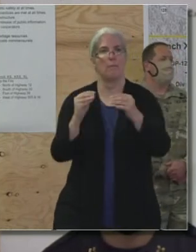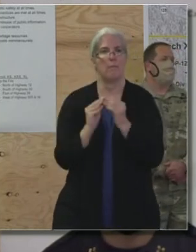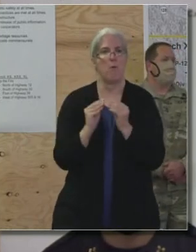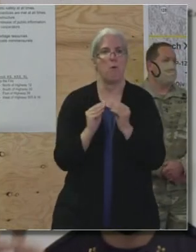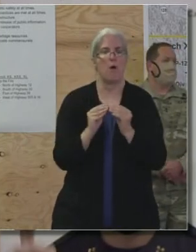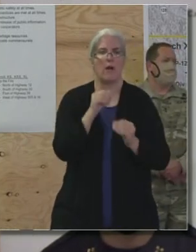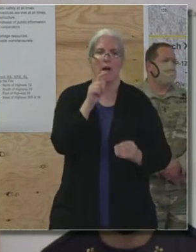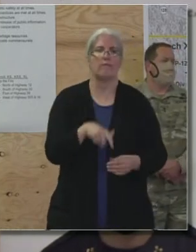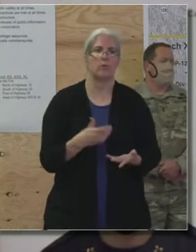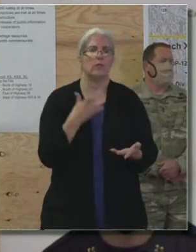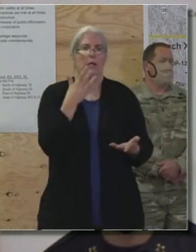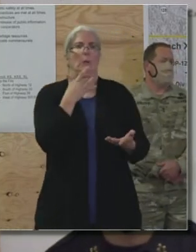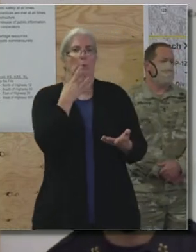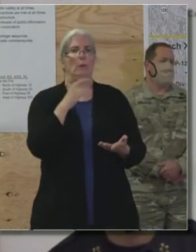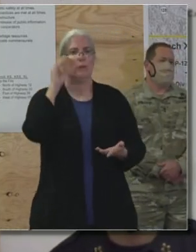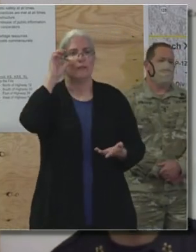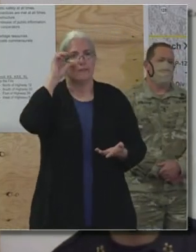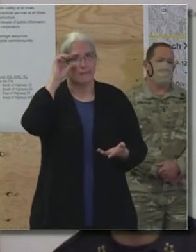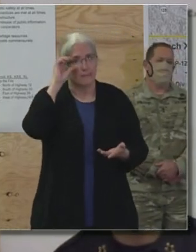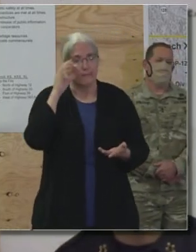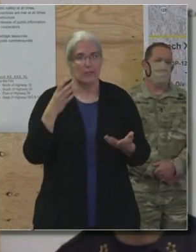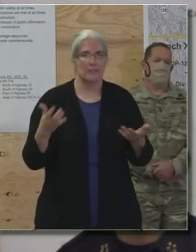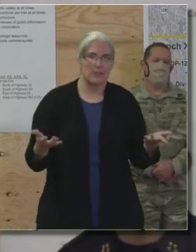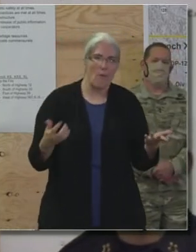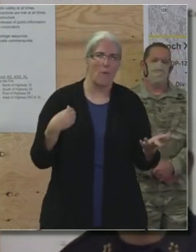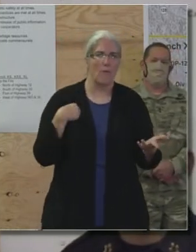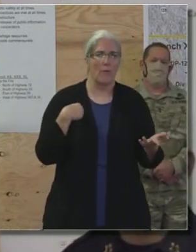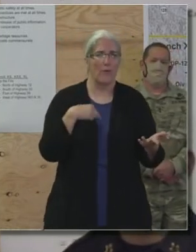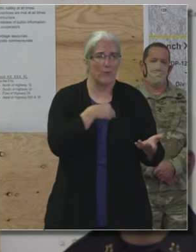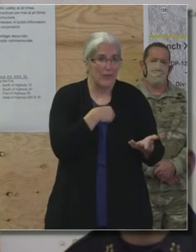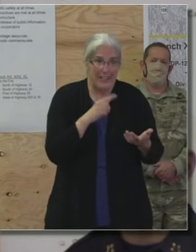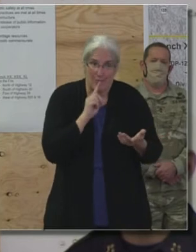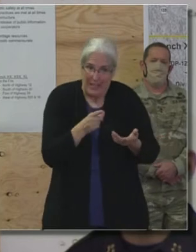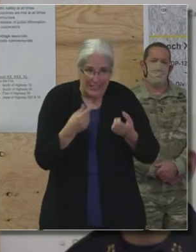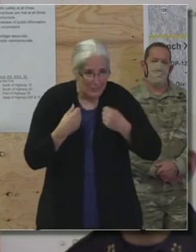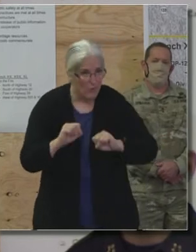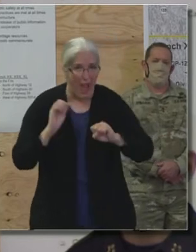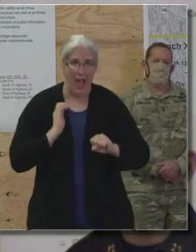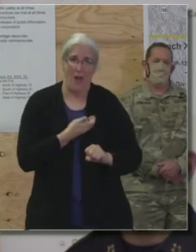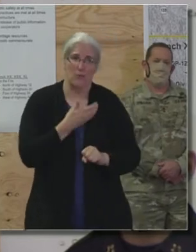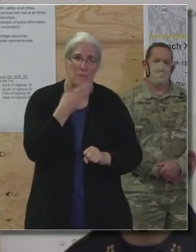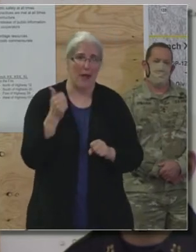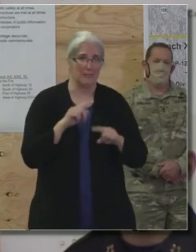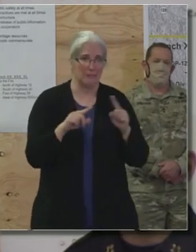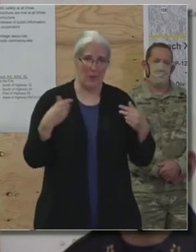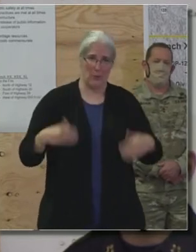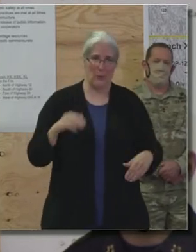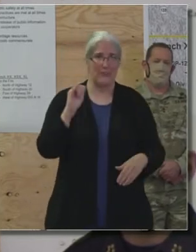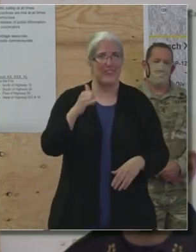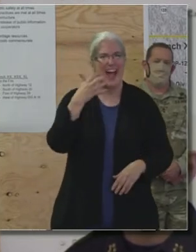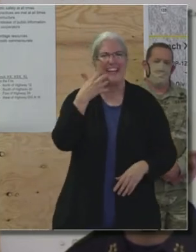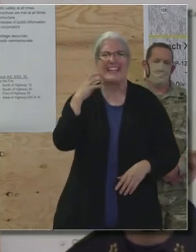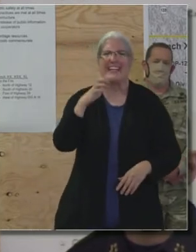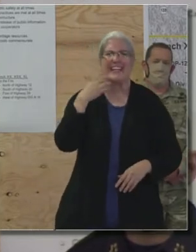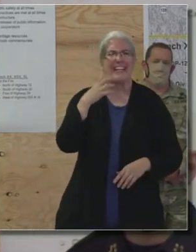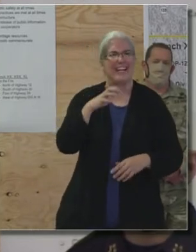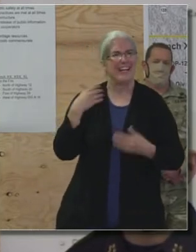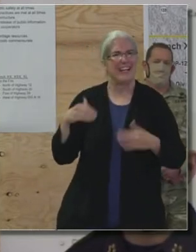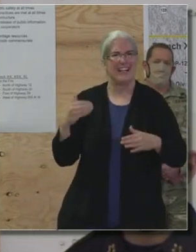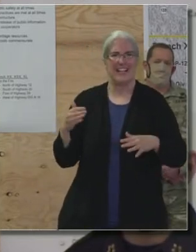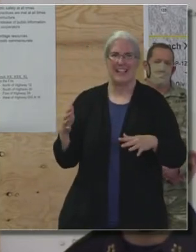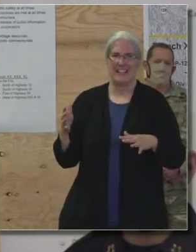evitar apagones y muchos apagones en el estado así que sólo puedo decir que ese domo de calor que impactó todo el oeste de los